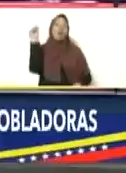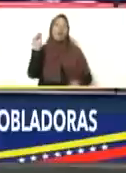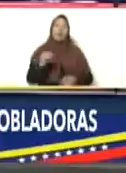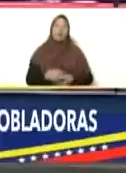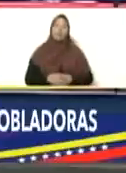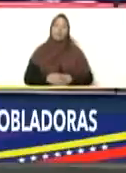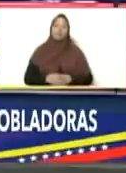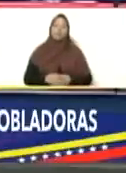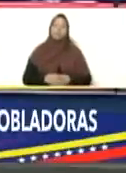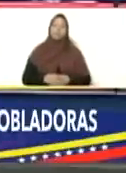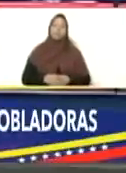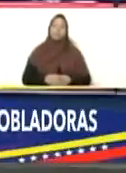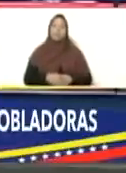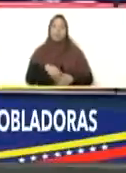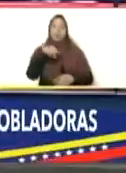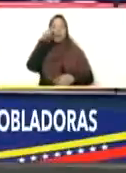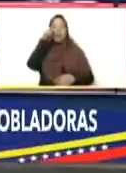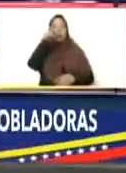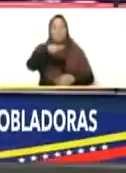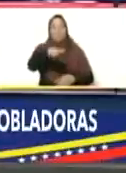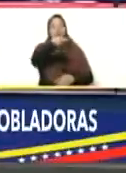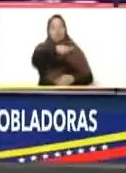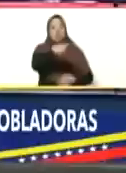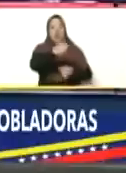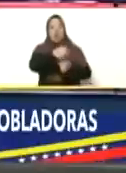pobladores y pobladoras